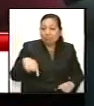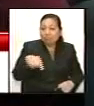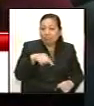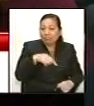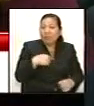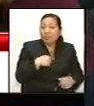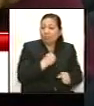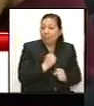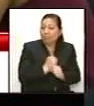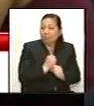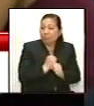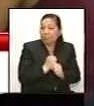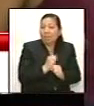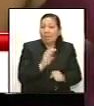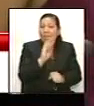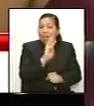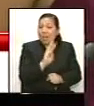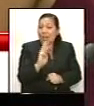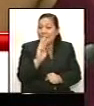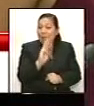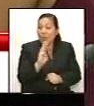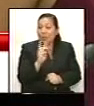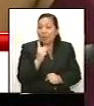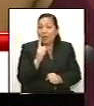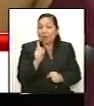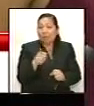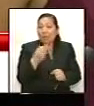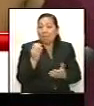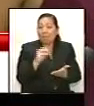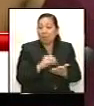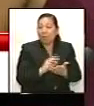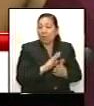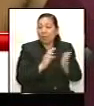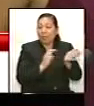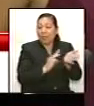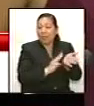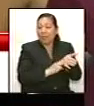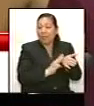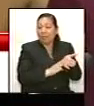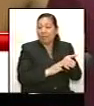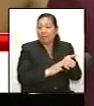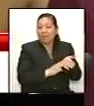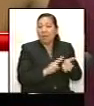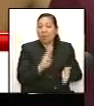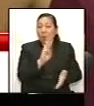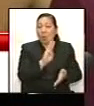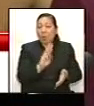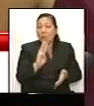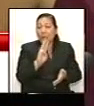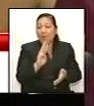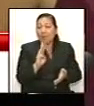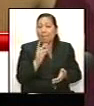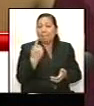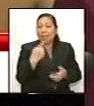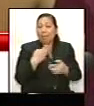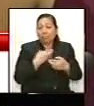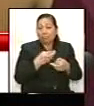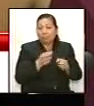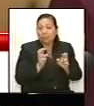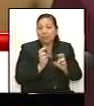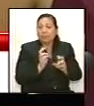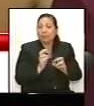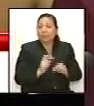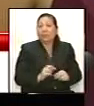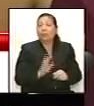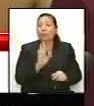estamos trabajando con la web de Una Vez por Todas de la Defensoría del Pueblo, que es una web para promocionar, para ejercer